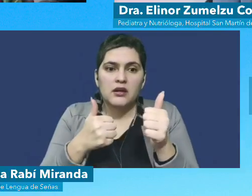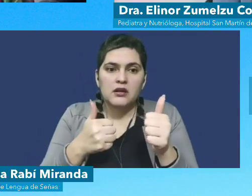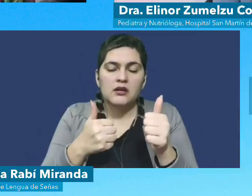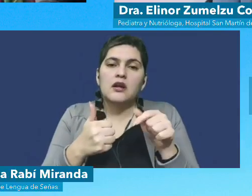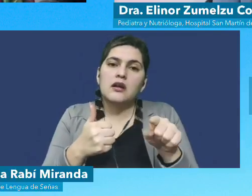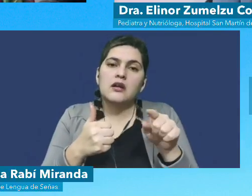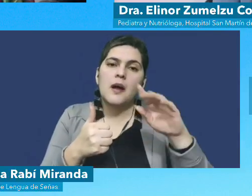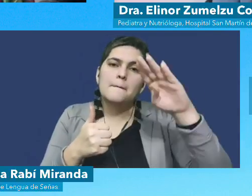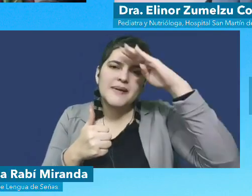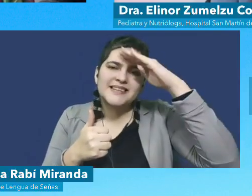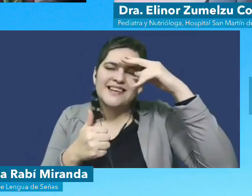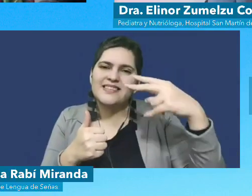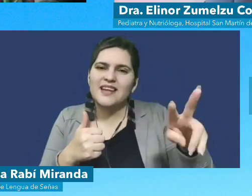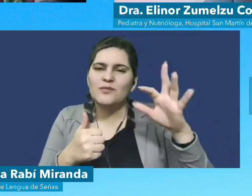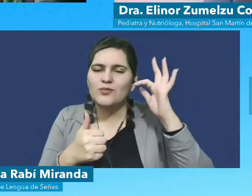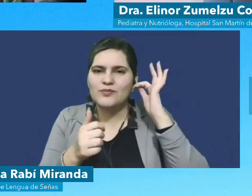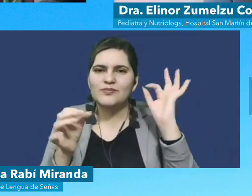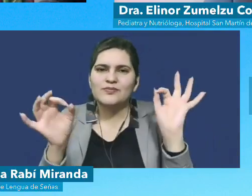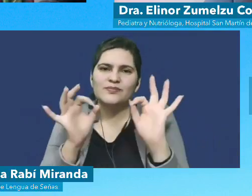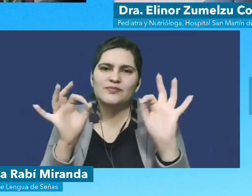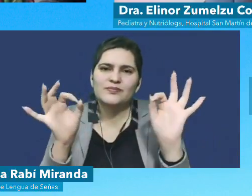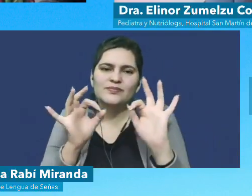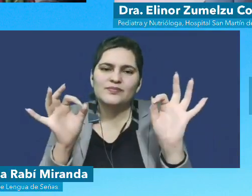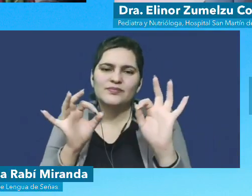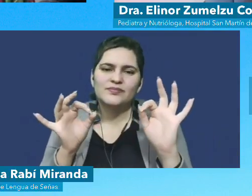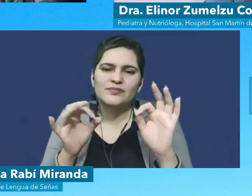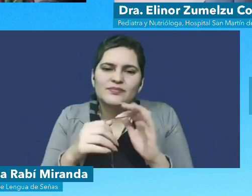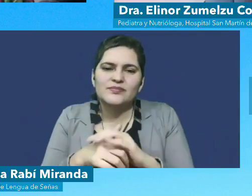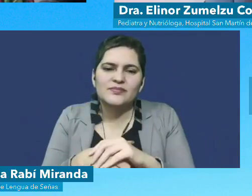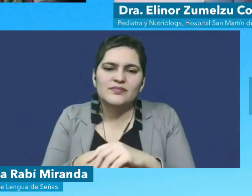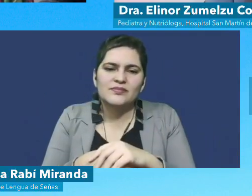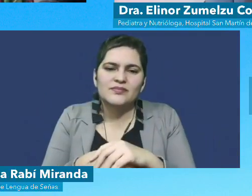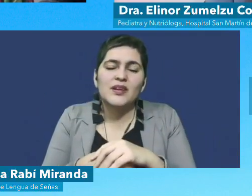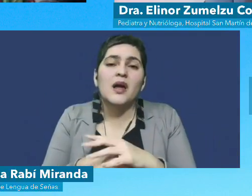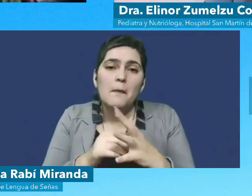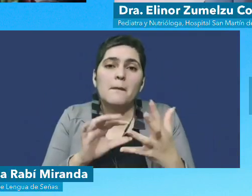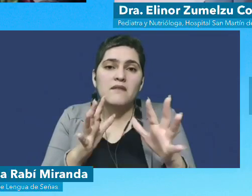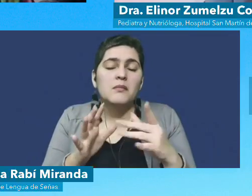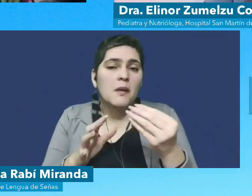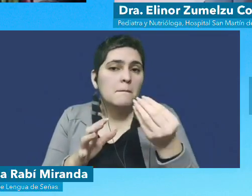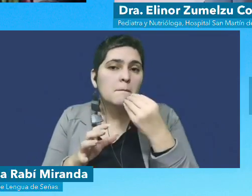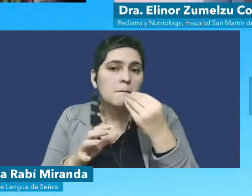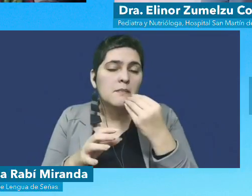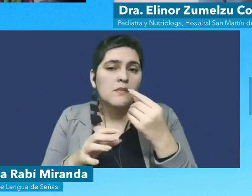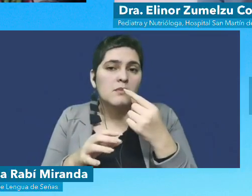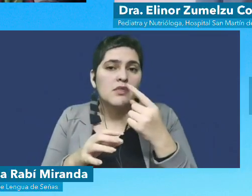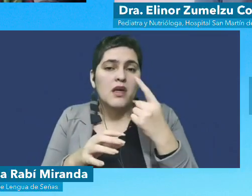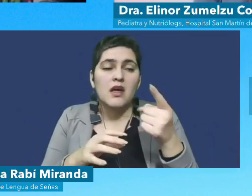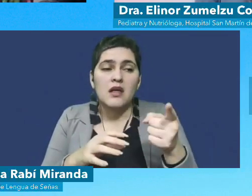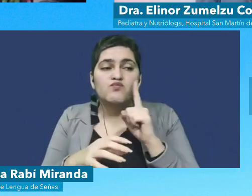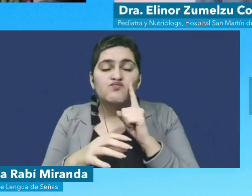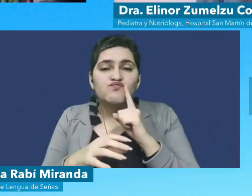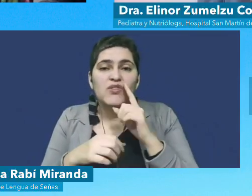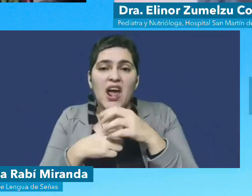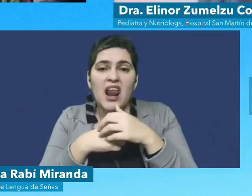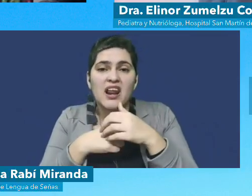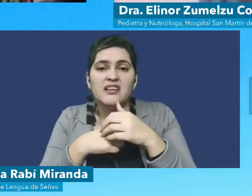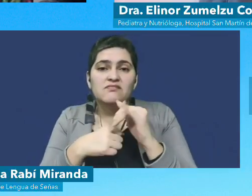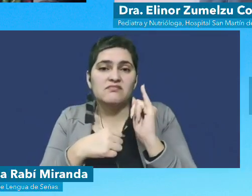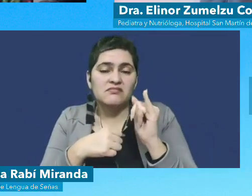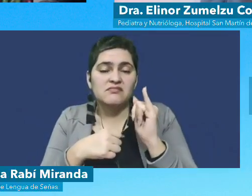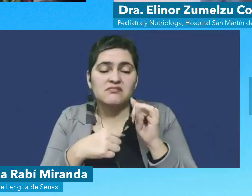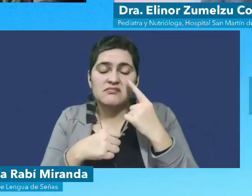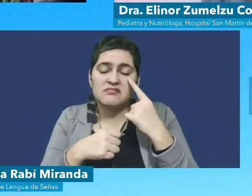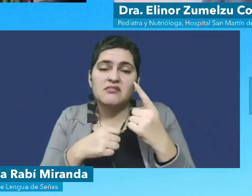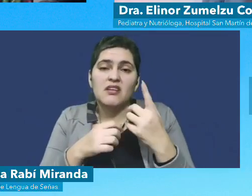experiencia. Pregunta también... Él tenía una alergia a proteína. Probablemente él sí tenía una alergia a proteína de